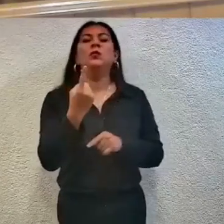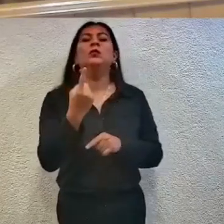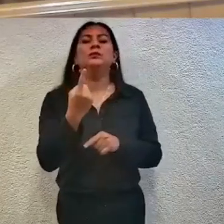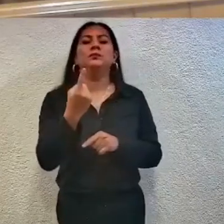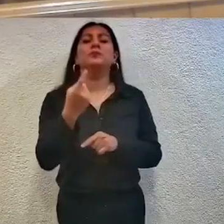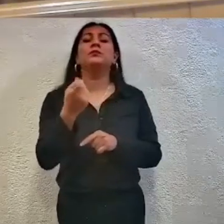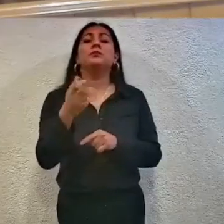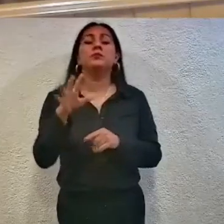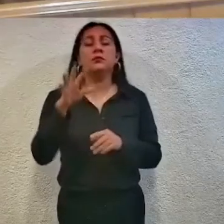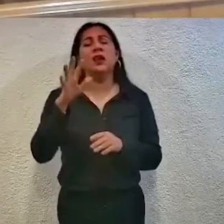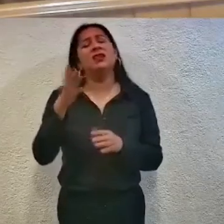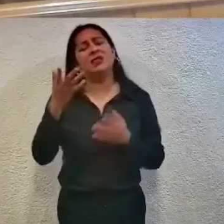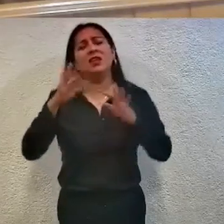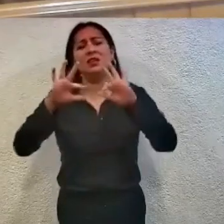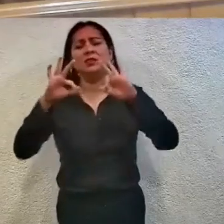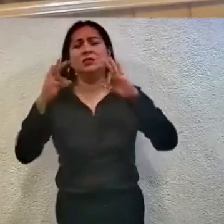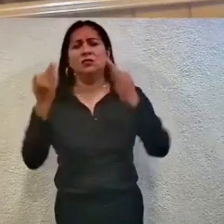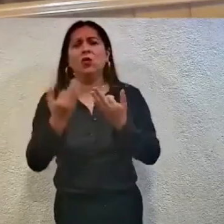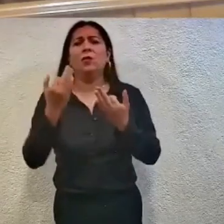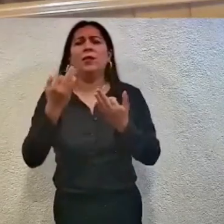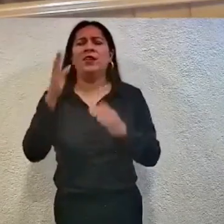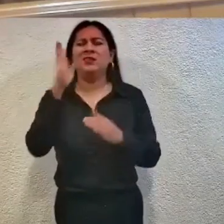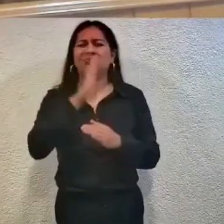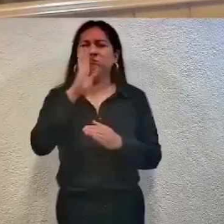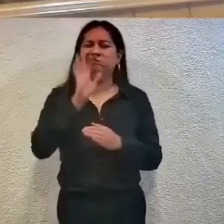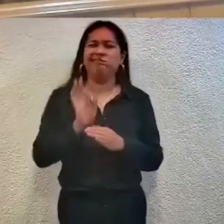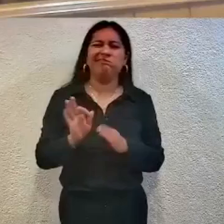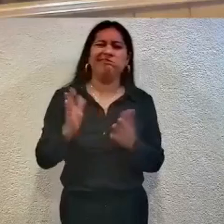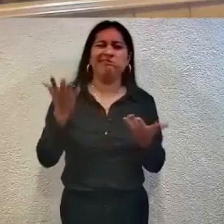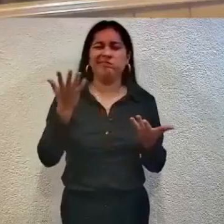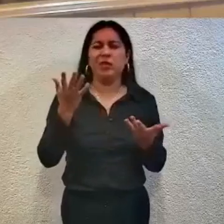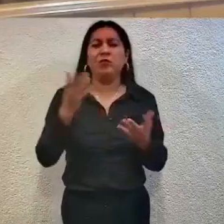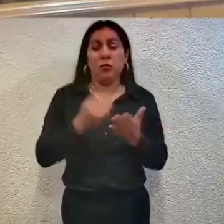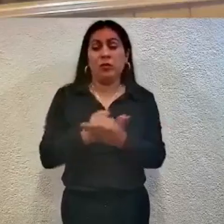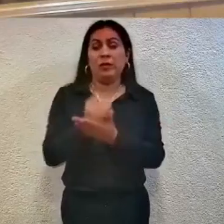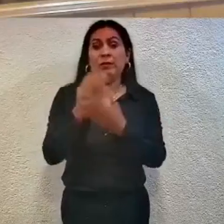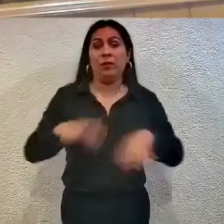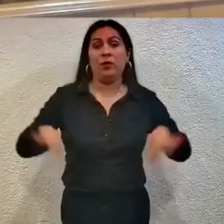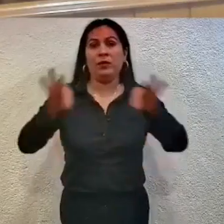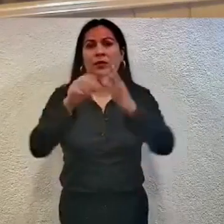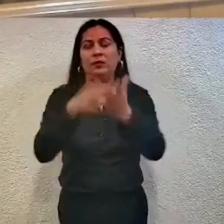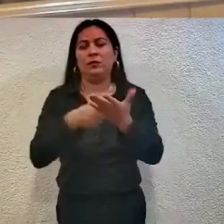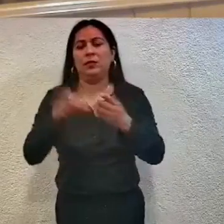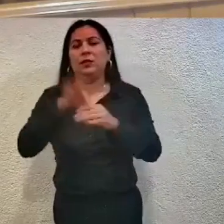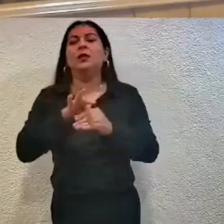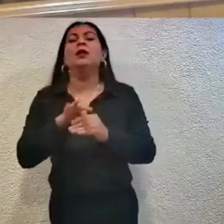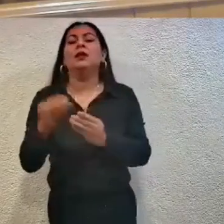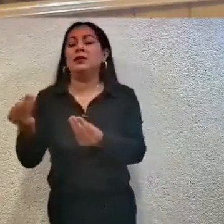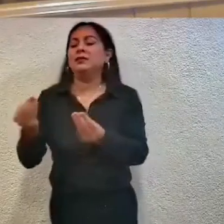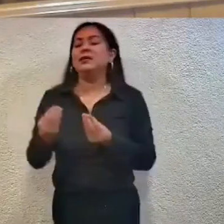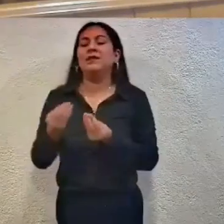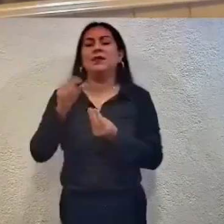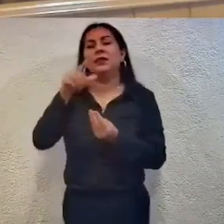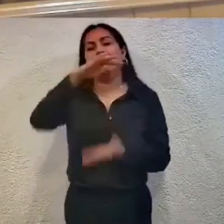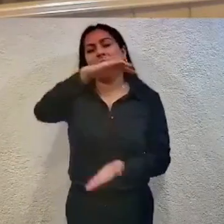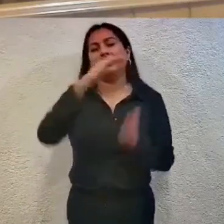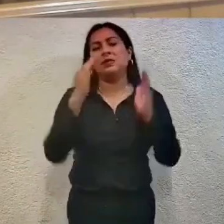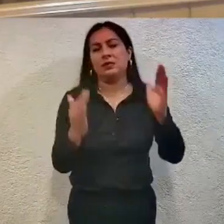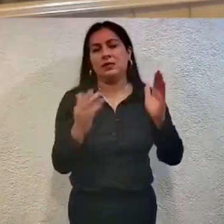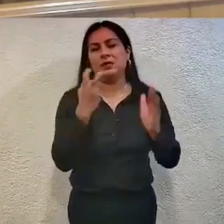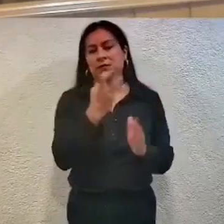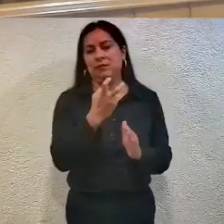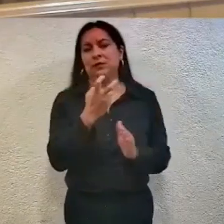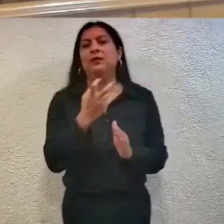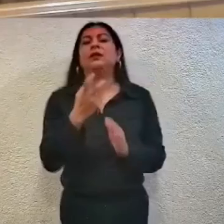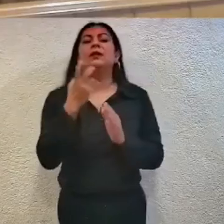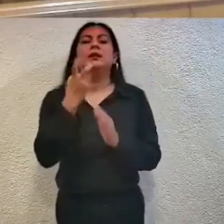2640 contigua 1, al estimarse que las irregularidades de referencia fueron determinantes para el resultado de la votación